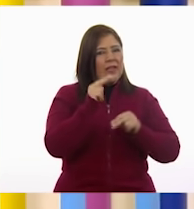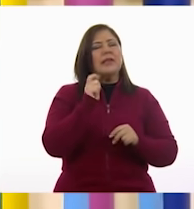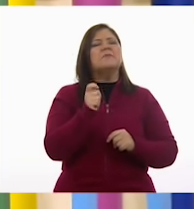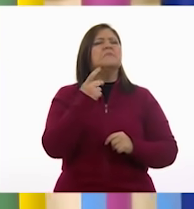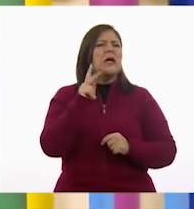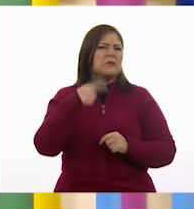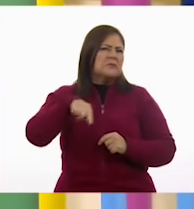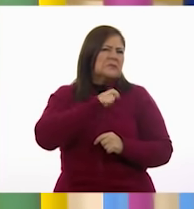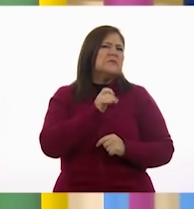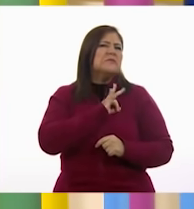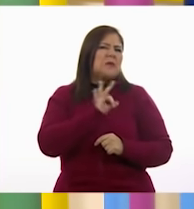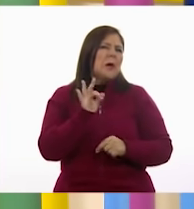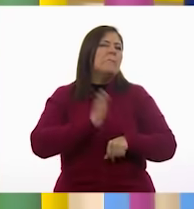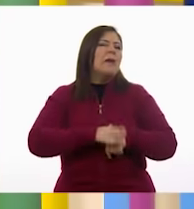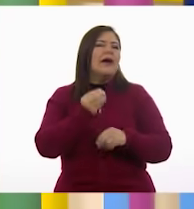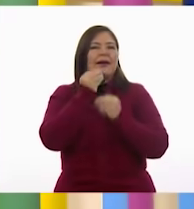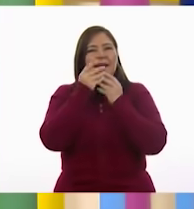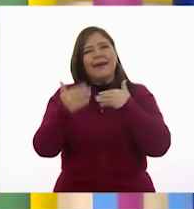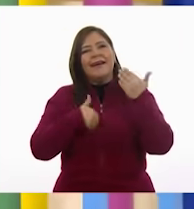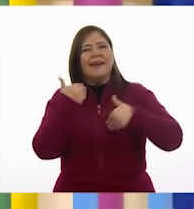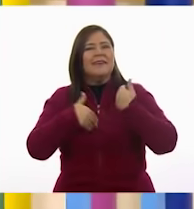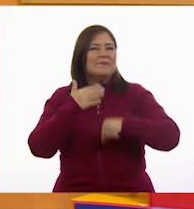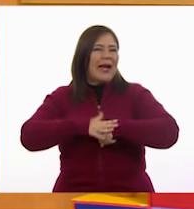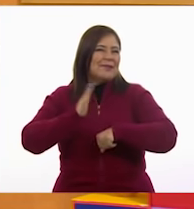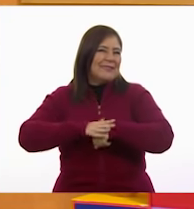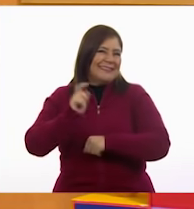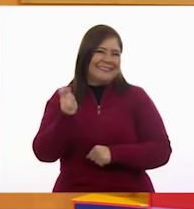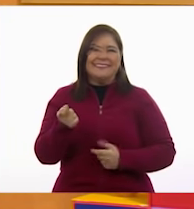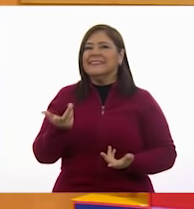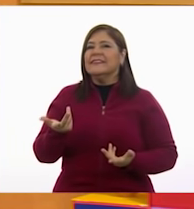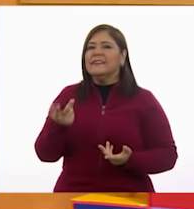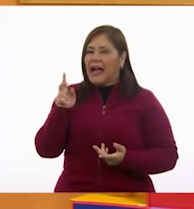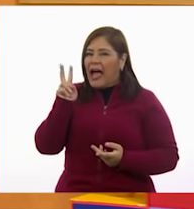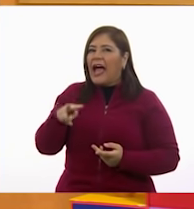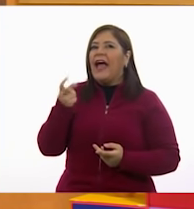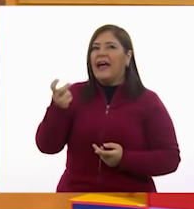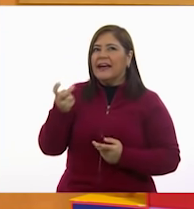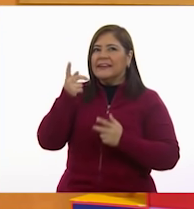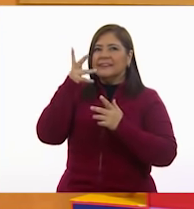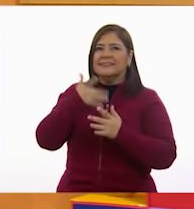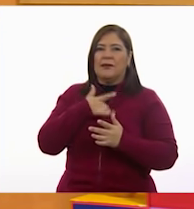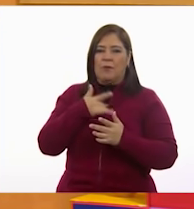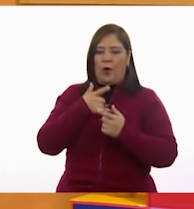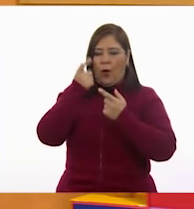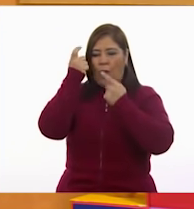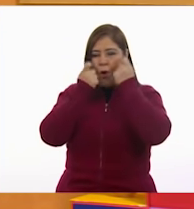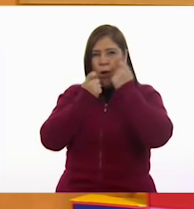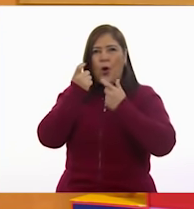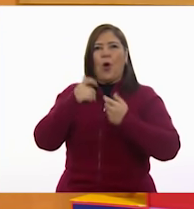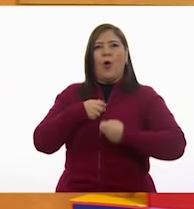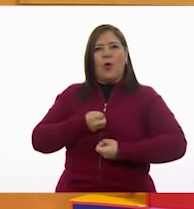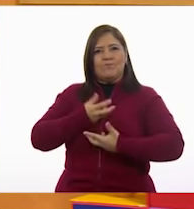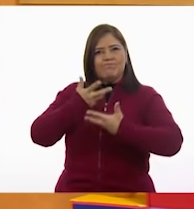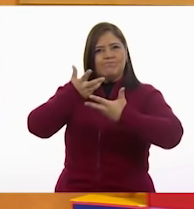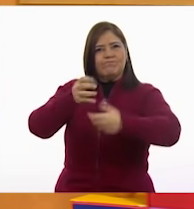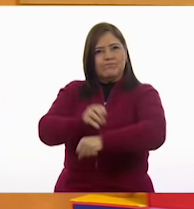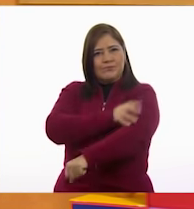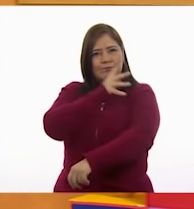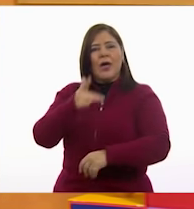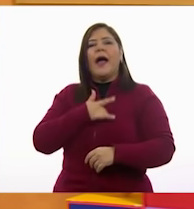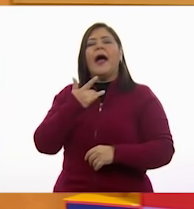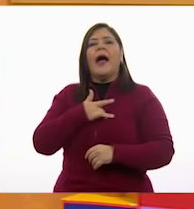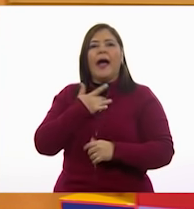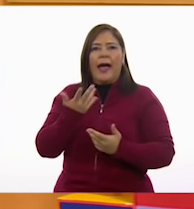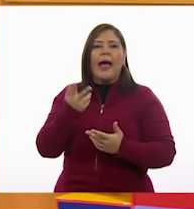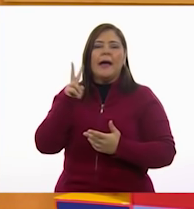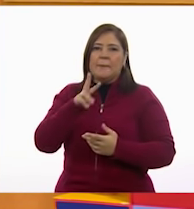y nosotros cada vez nos divertimos más. Sí, ¿verdad? Y con esto también, bueno, nuestras expresiones y nuestras emociones son bastante grandes.